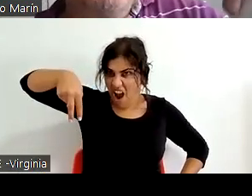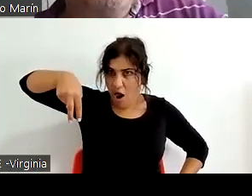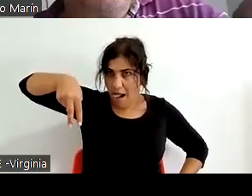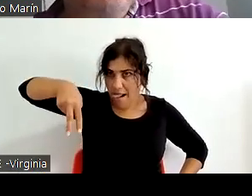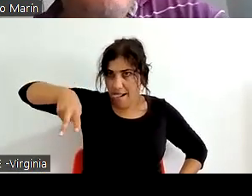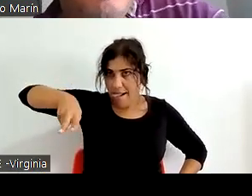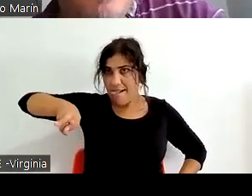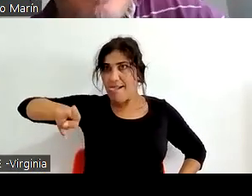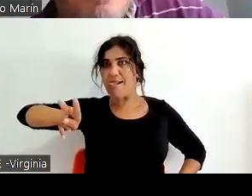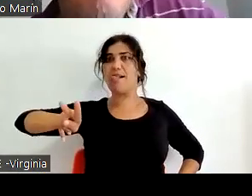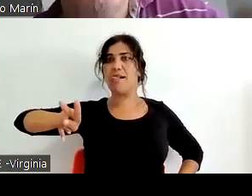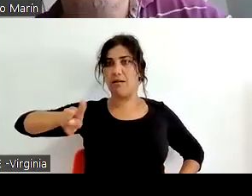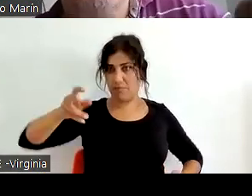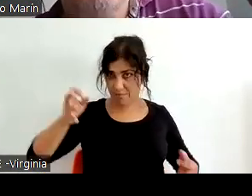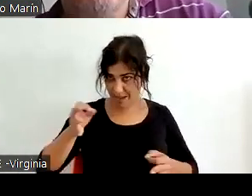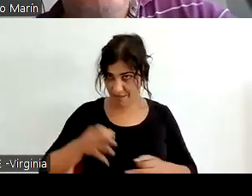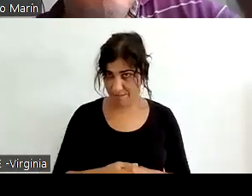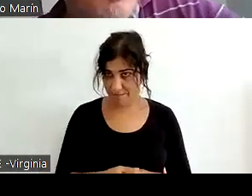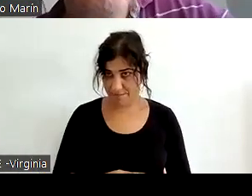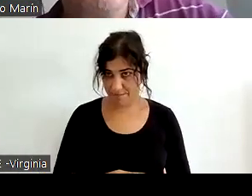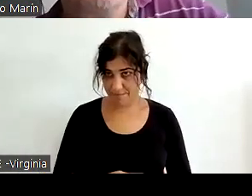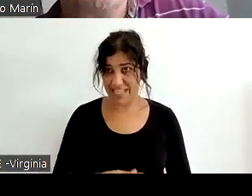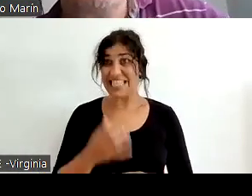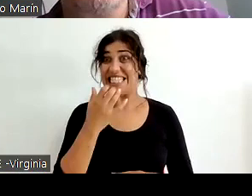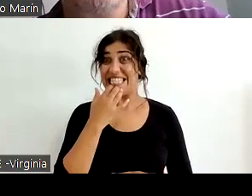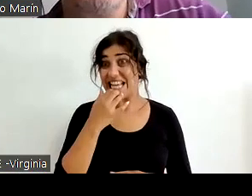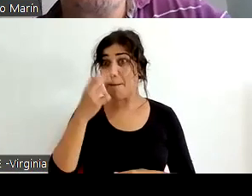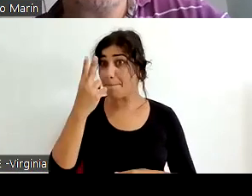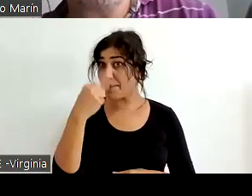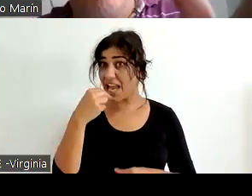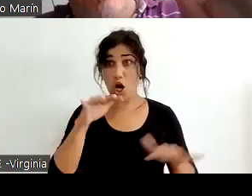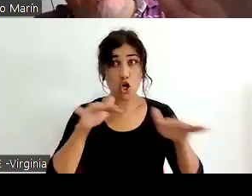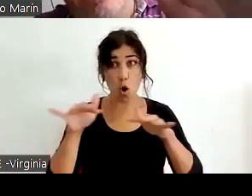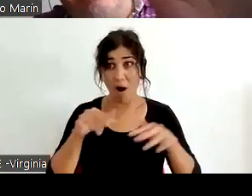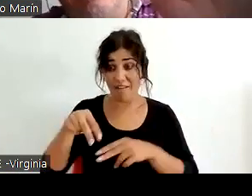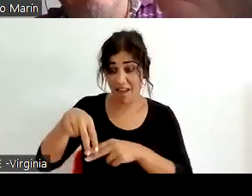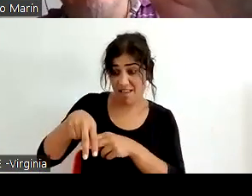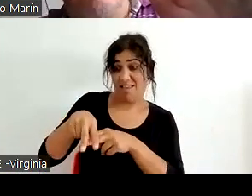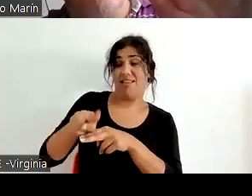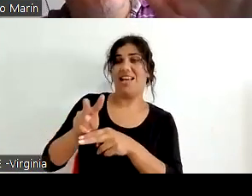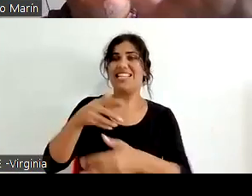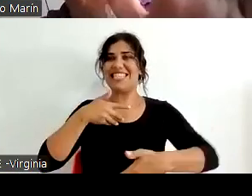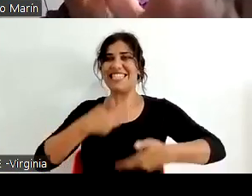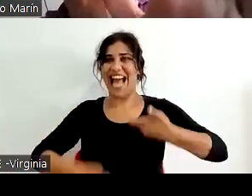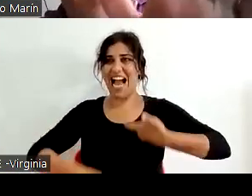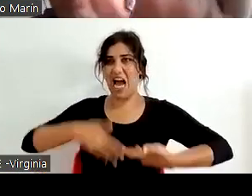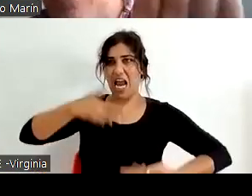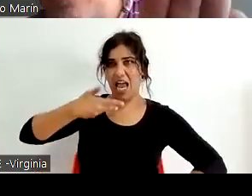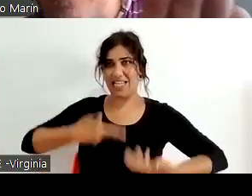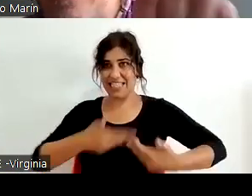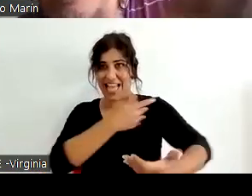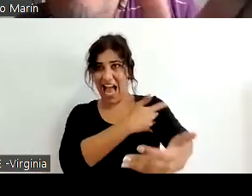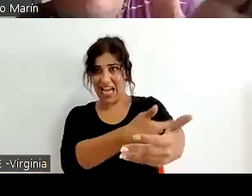simple gravedad, si no movemos esas piernas, si no ayudamos con la bomba, con la